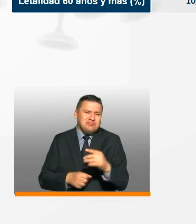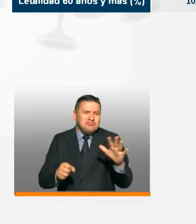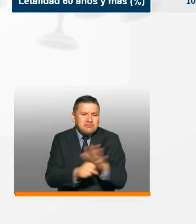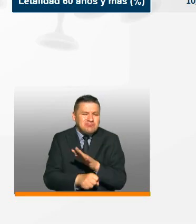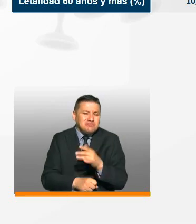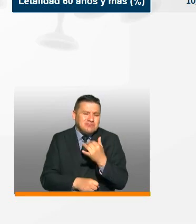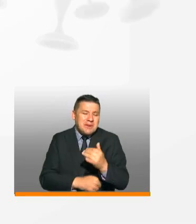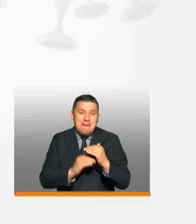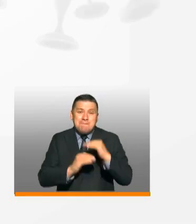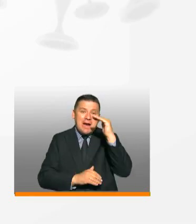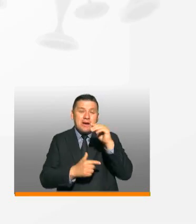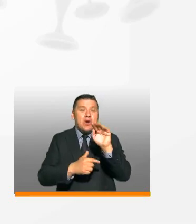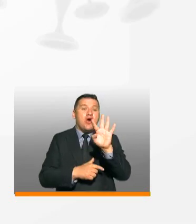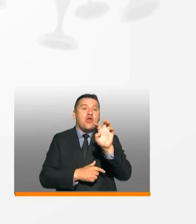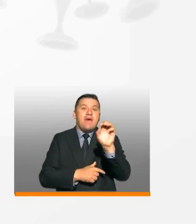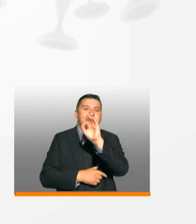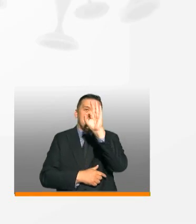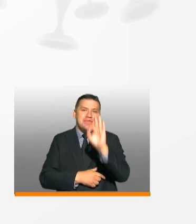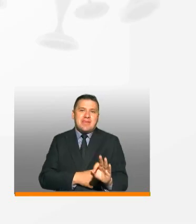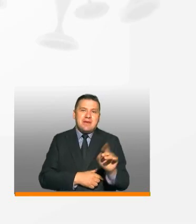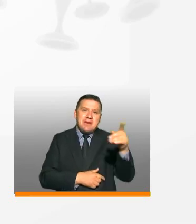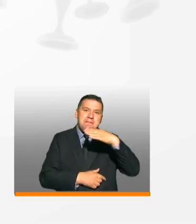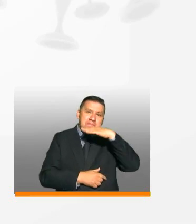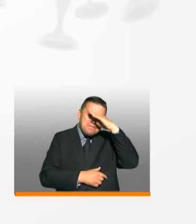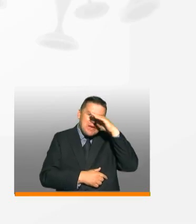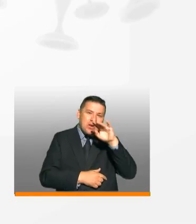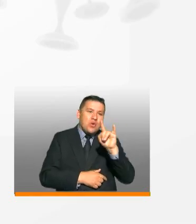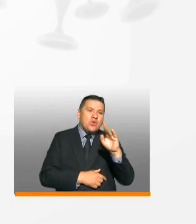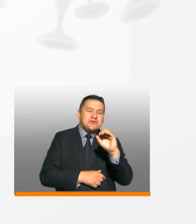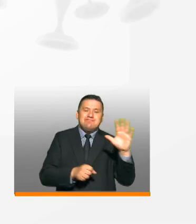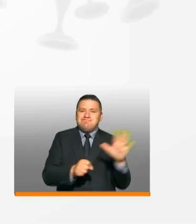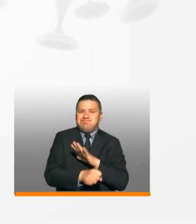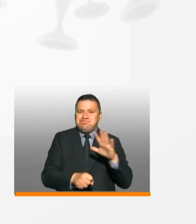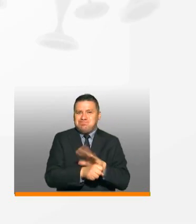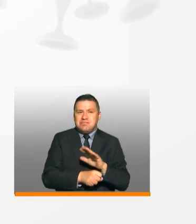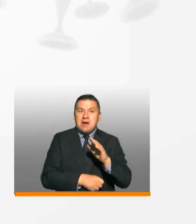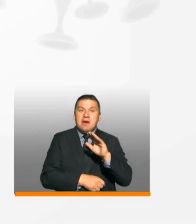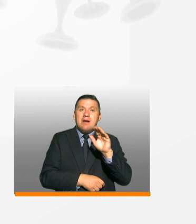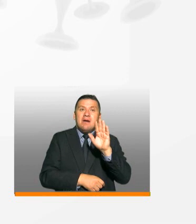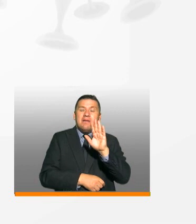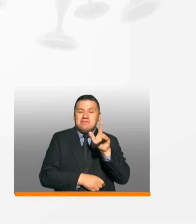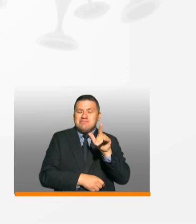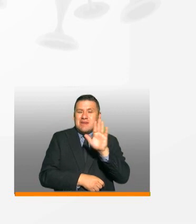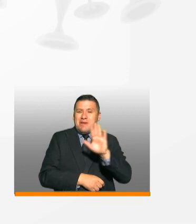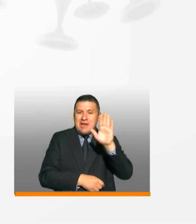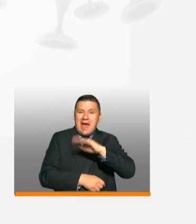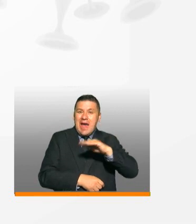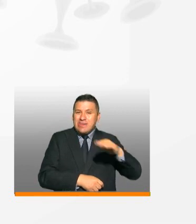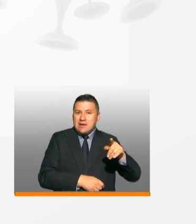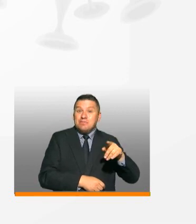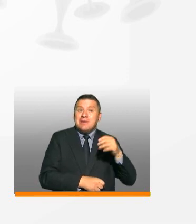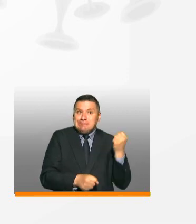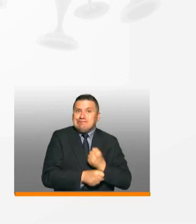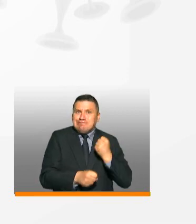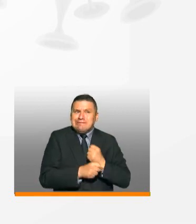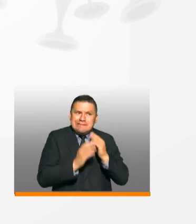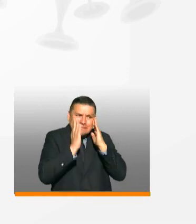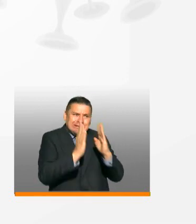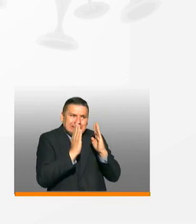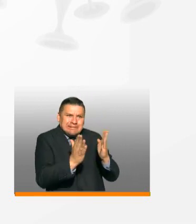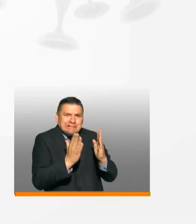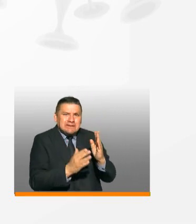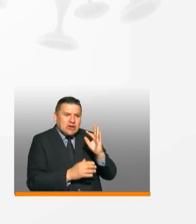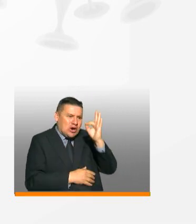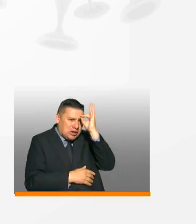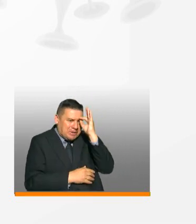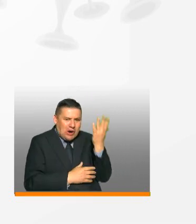ocupación superior al 90% en Medellín, algo menor en el departamento de Antioquia, pero venimos trabajando fuertemente para aumentar esta